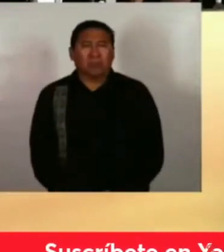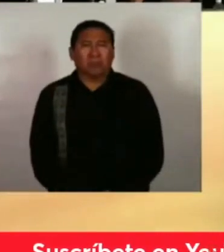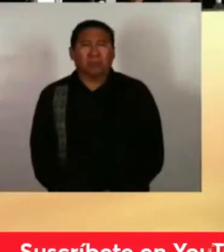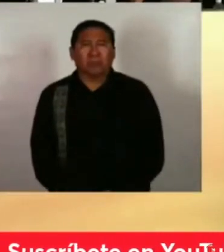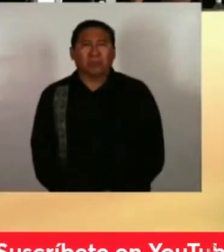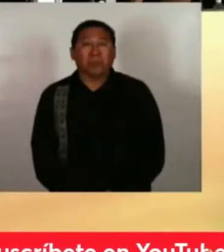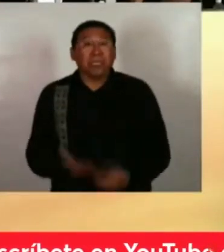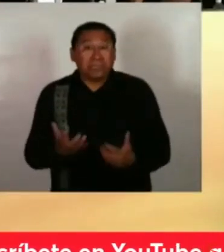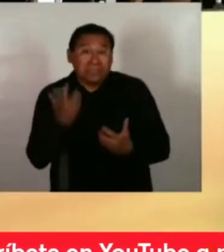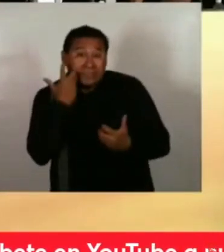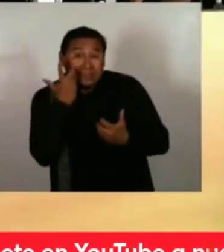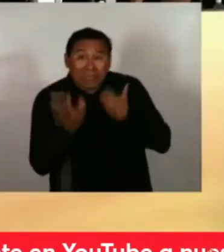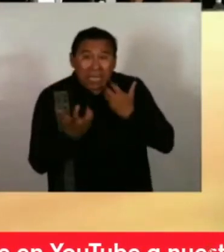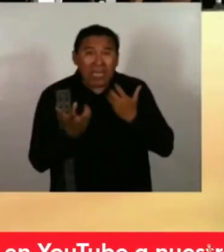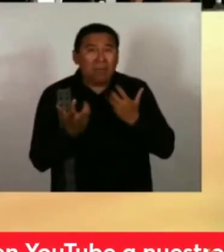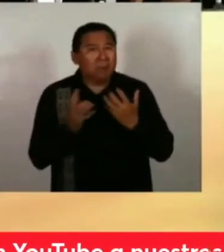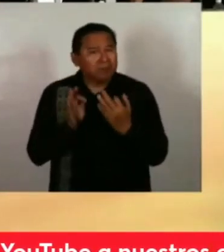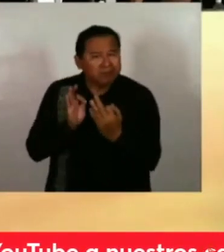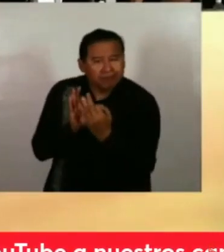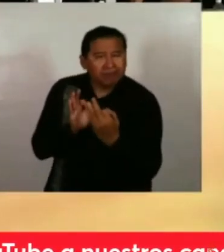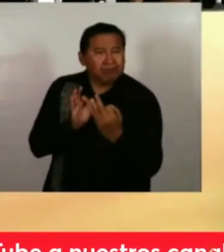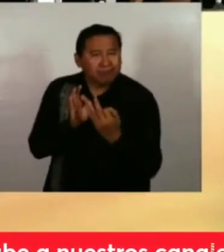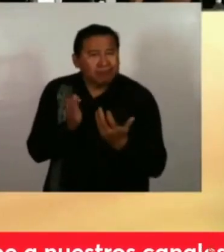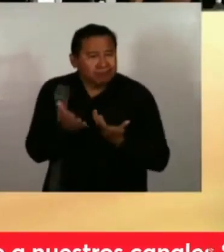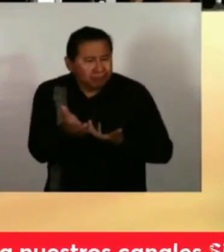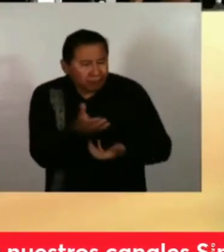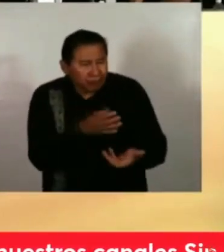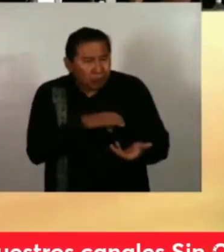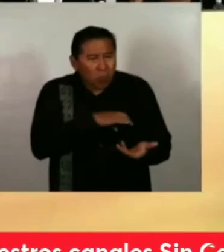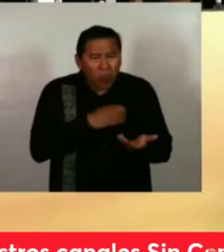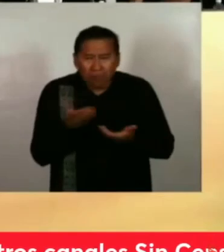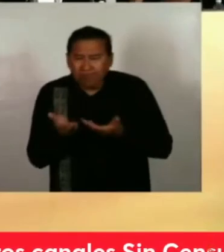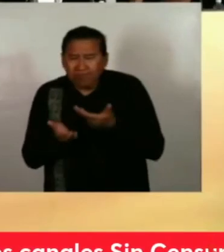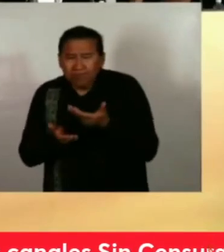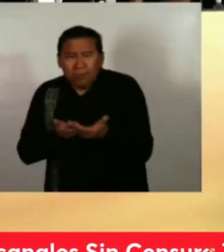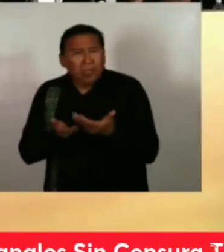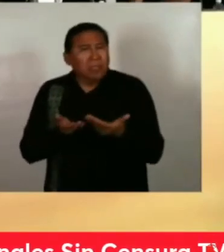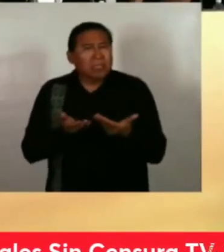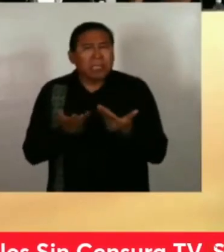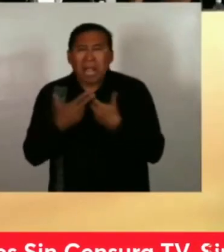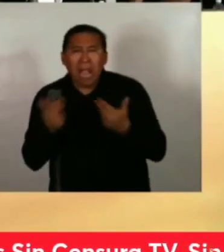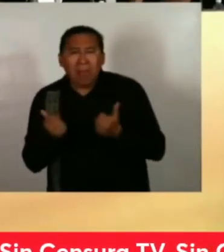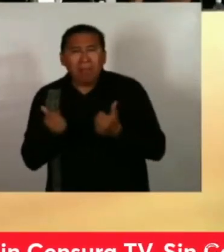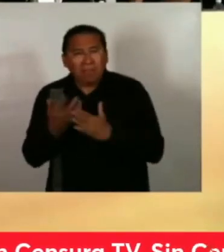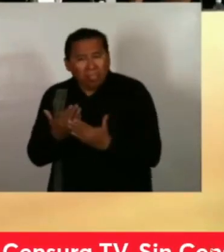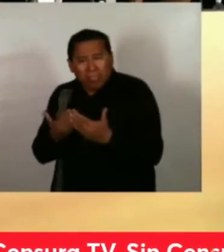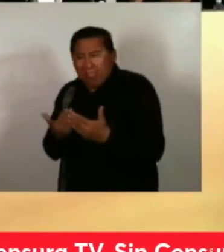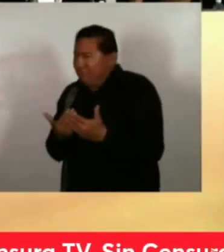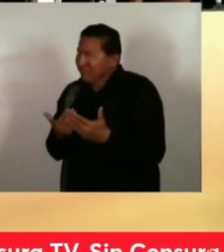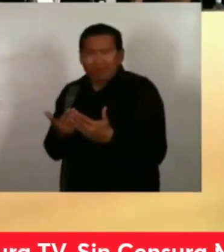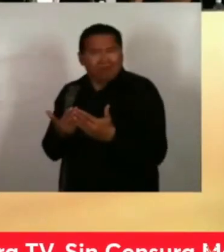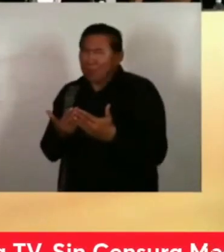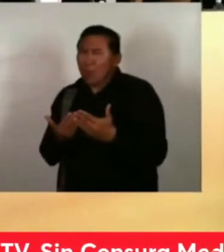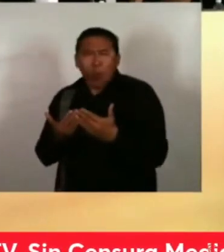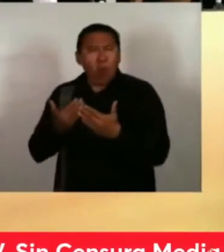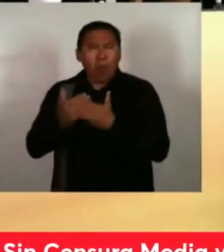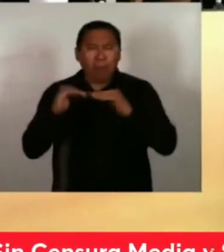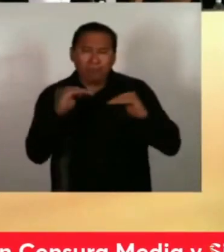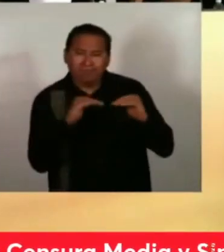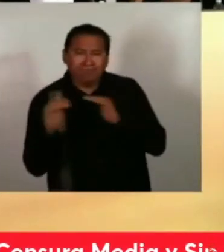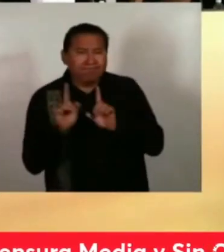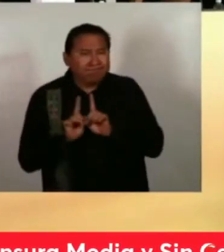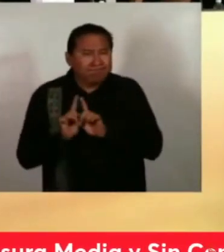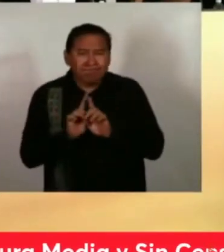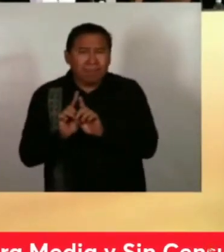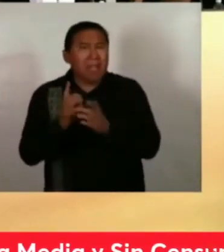Nosotros queremos al prójimo, al otro. Nosotros no dejamos que nadie se quede atrás. Nosotros creemos